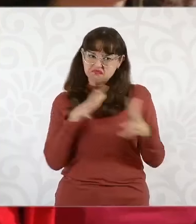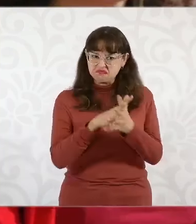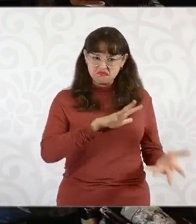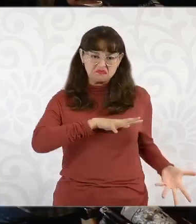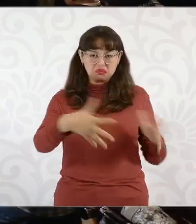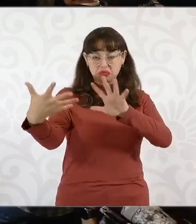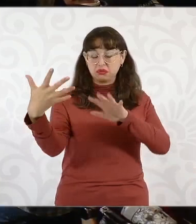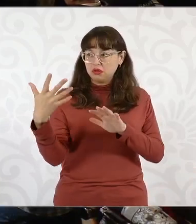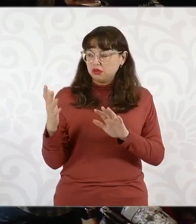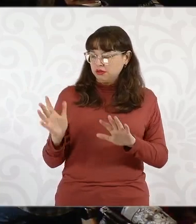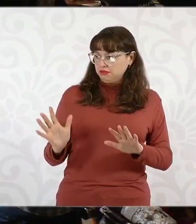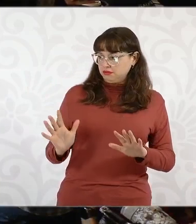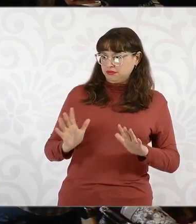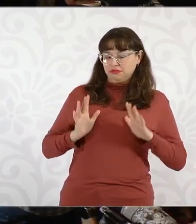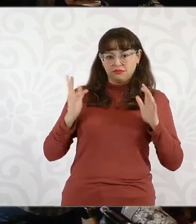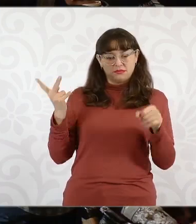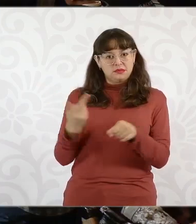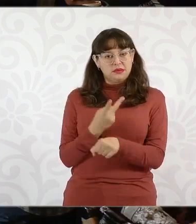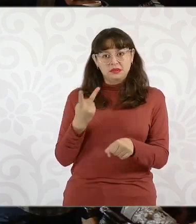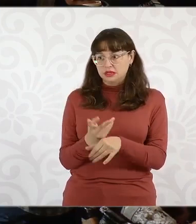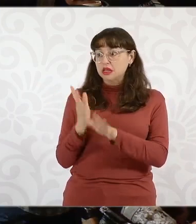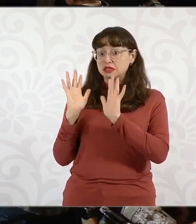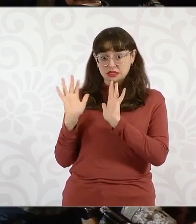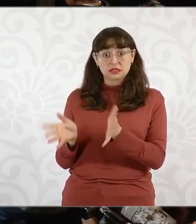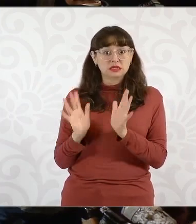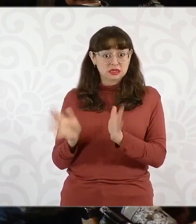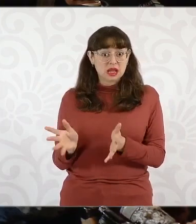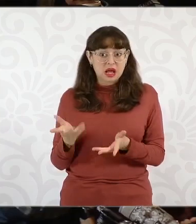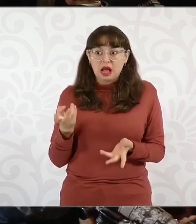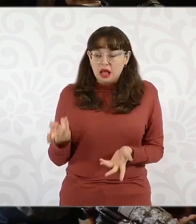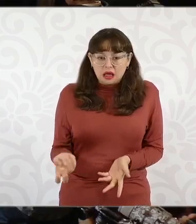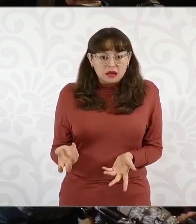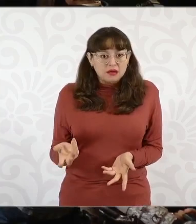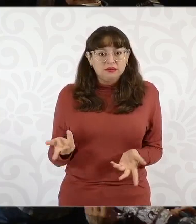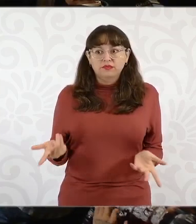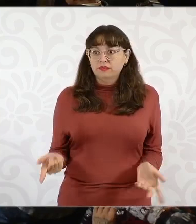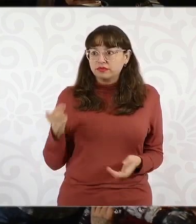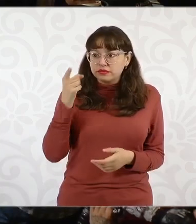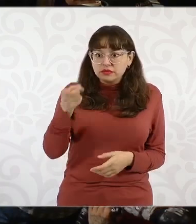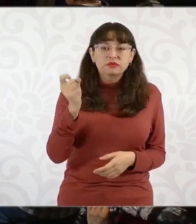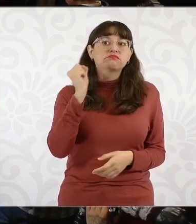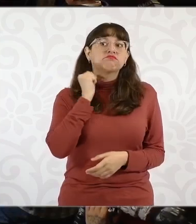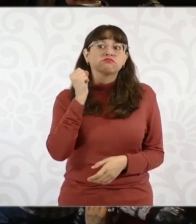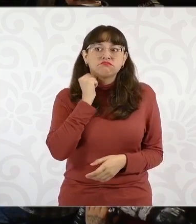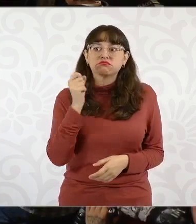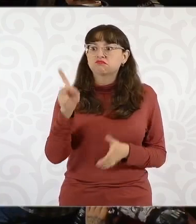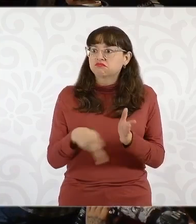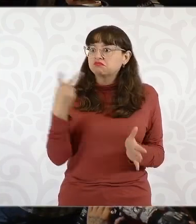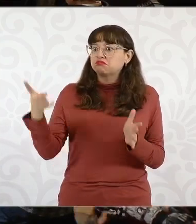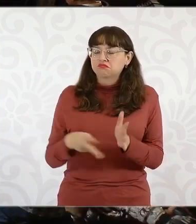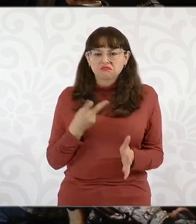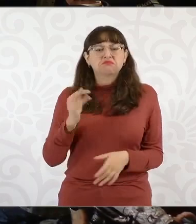violencia física pues ya está presente, presidenta, en el patio del federalismo, en la mesa directiva del Senado. Lo mismo